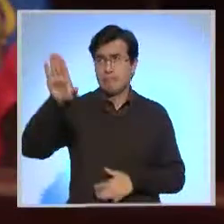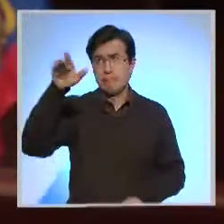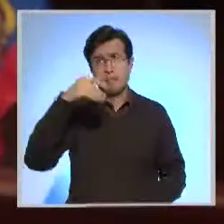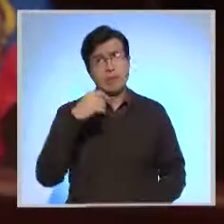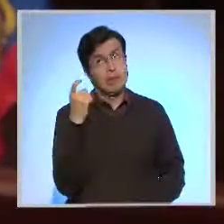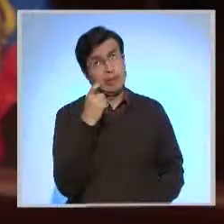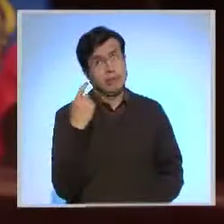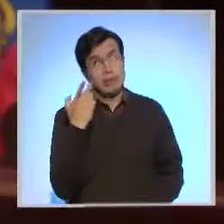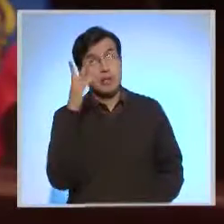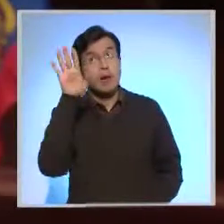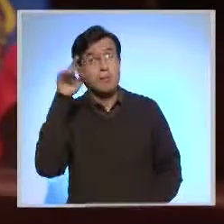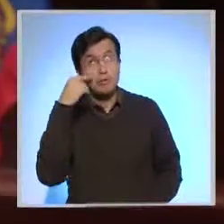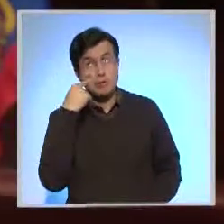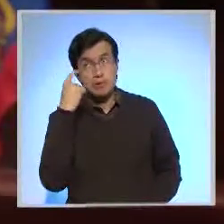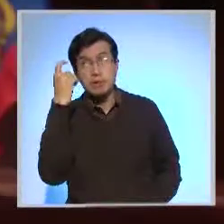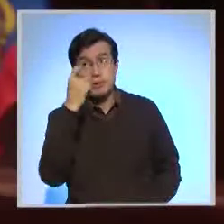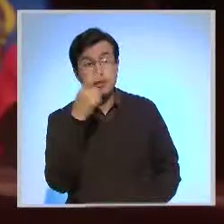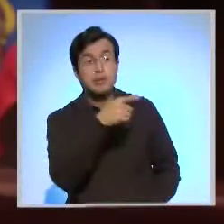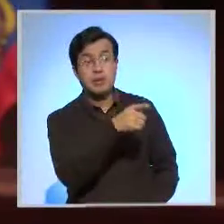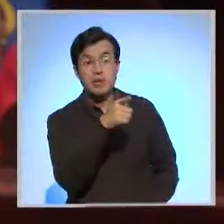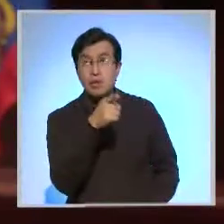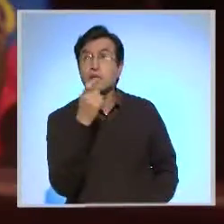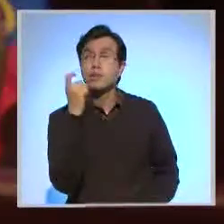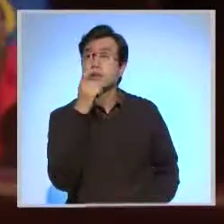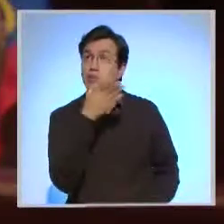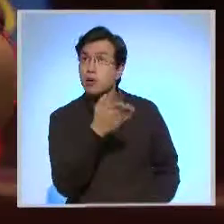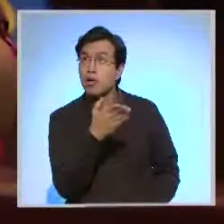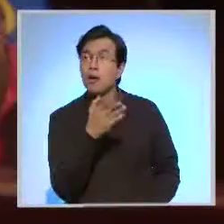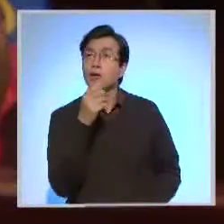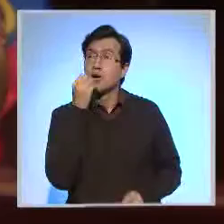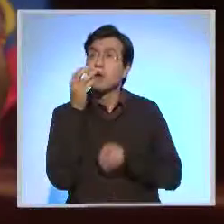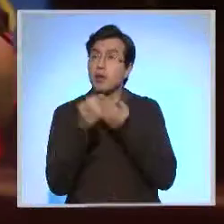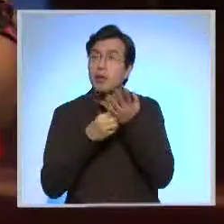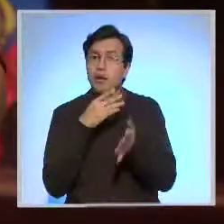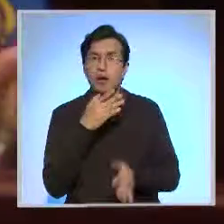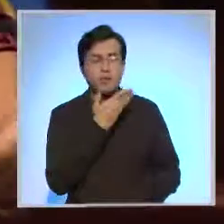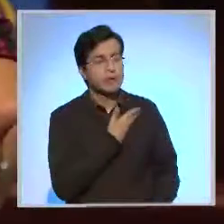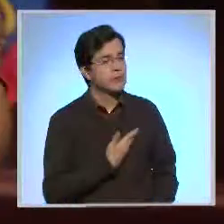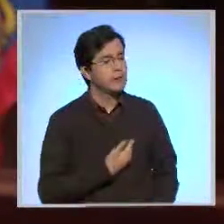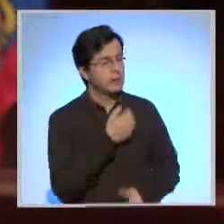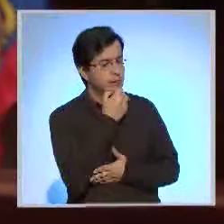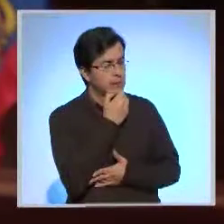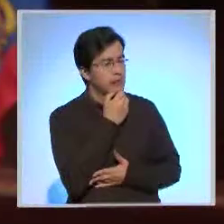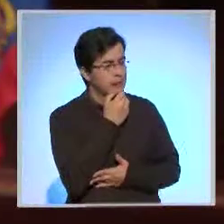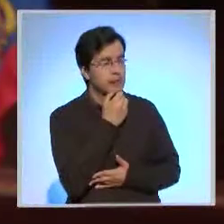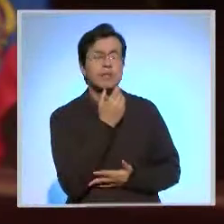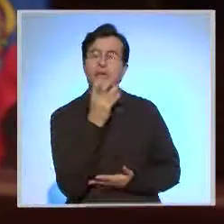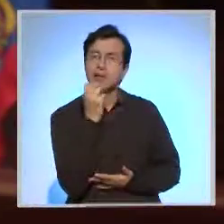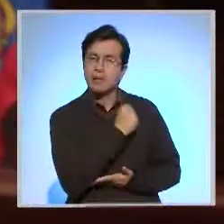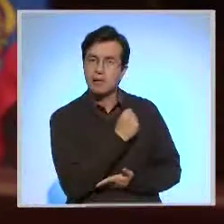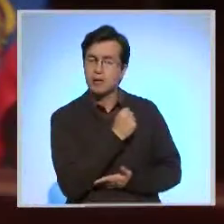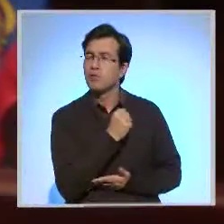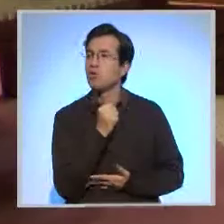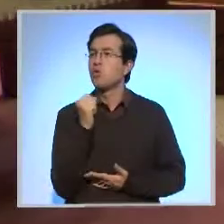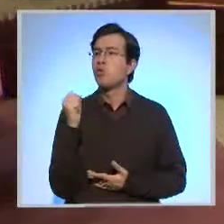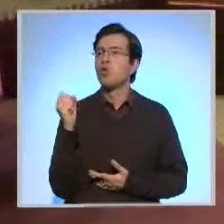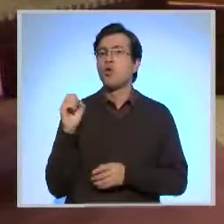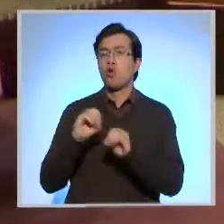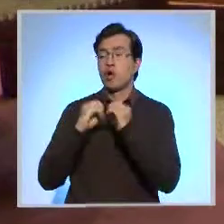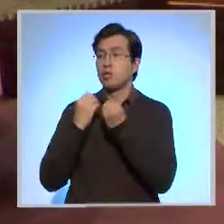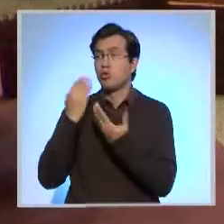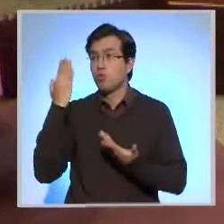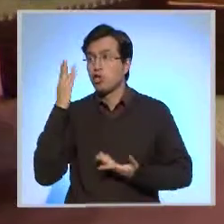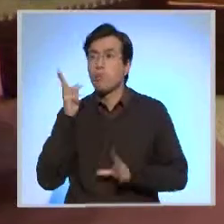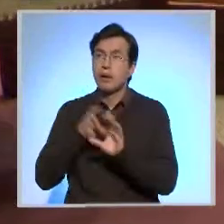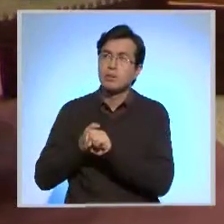pauta por dónde ir cuando le va diciendo la demanda y la necesidad real que está viviendo el pueblo que no es una organización político